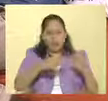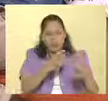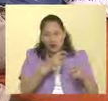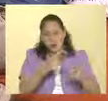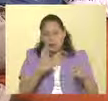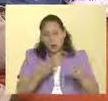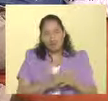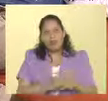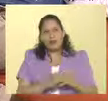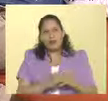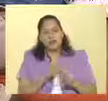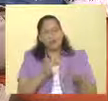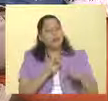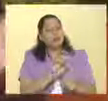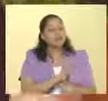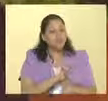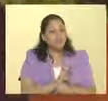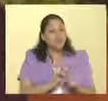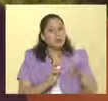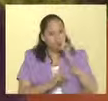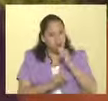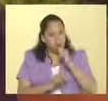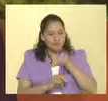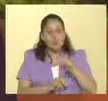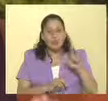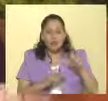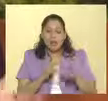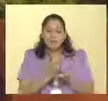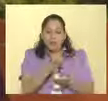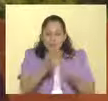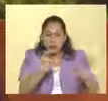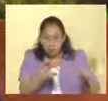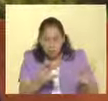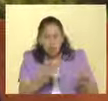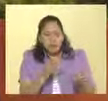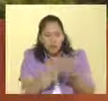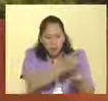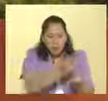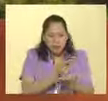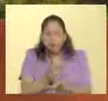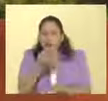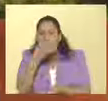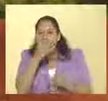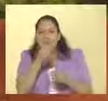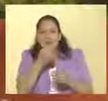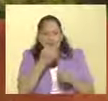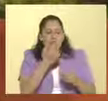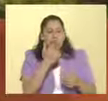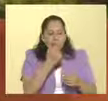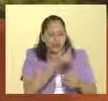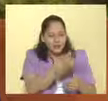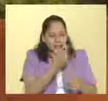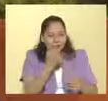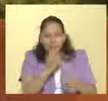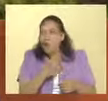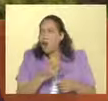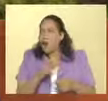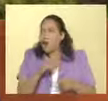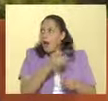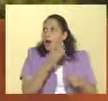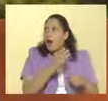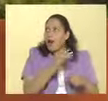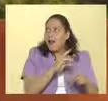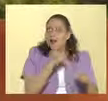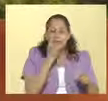ya jugaron, perfecto, estarlos cuidando. Sí, estar vigilando. Les damos otra vez otro premio para que entiendan, insisto, que es el hecho de que están en presencia del uno del otro siempre va a ser positivo